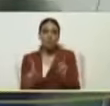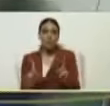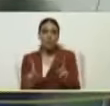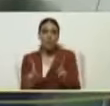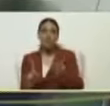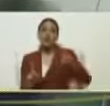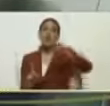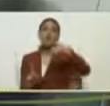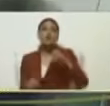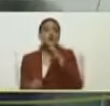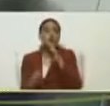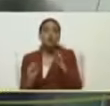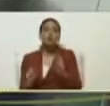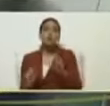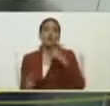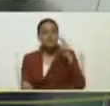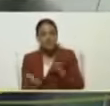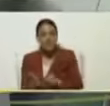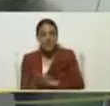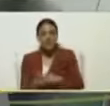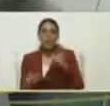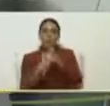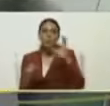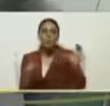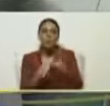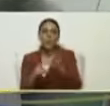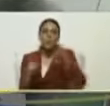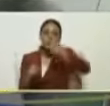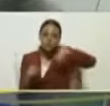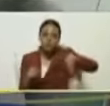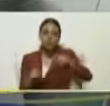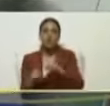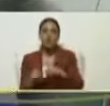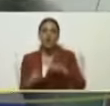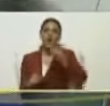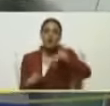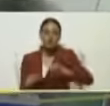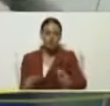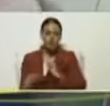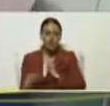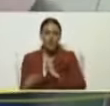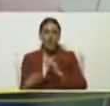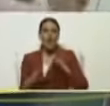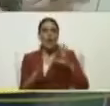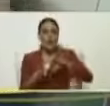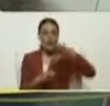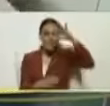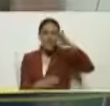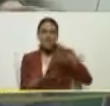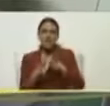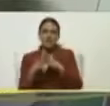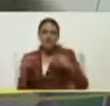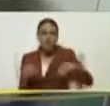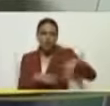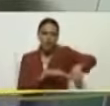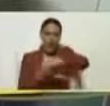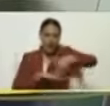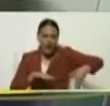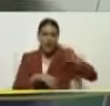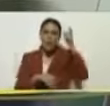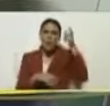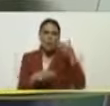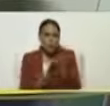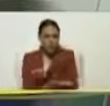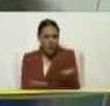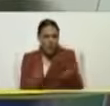Somos una realidad cultural. Estamos en la identidad espiritual de todas las calles, pueblos,